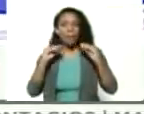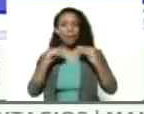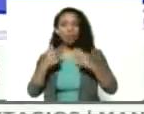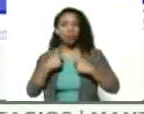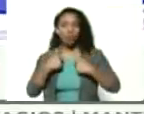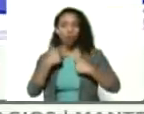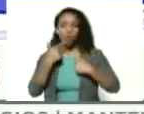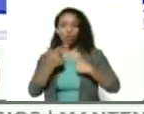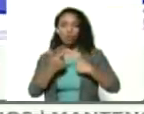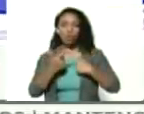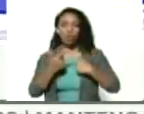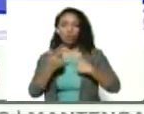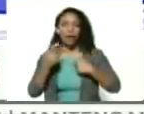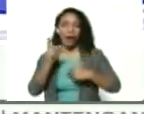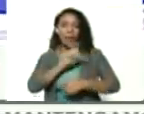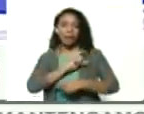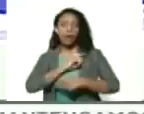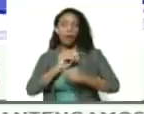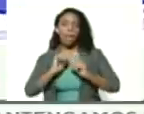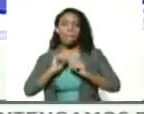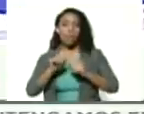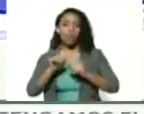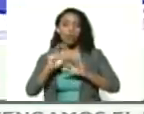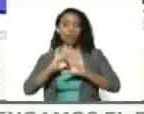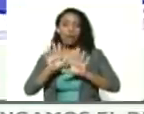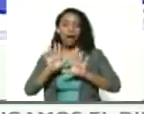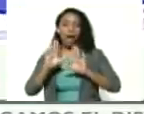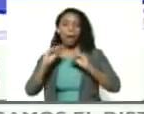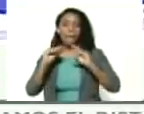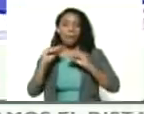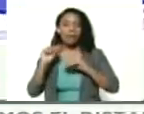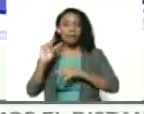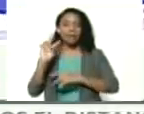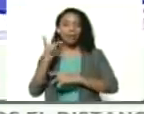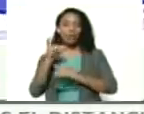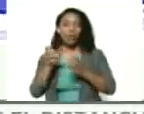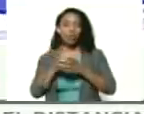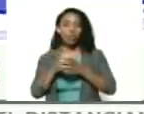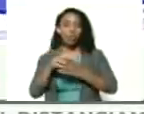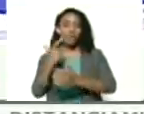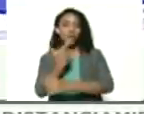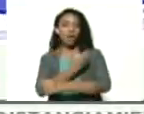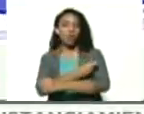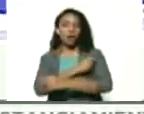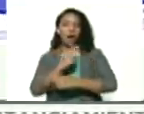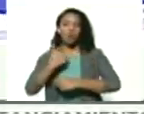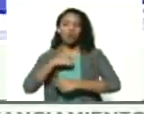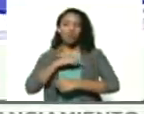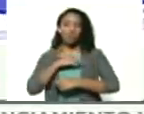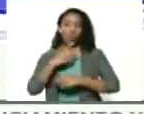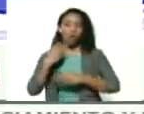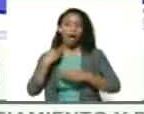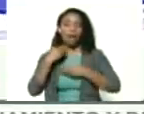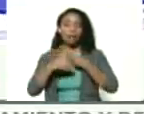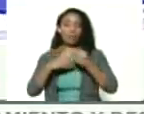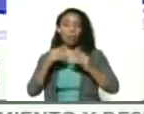estoy diciendo desde enero, ya se está hablando de una segunda generación de vacunas y nosotros lo que estamos es